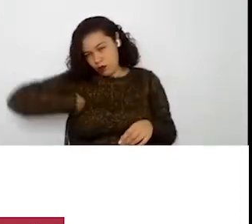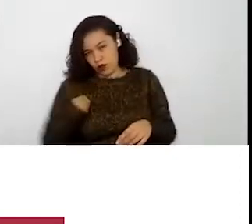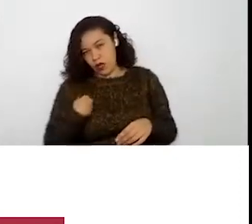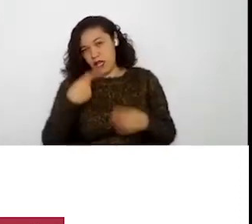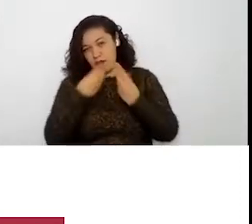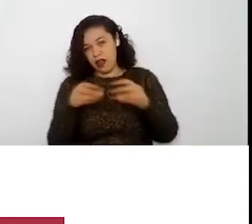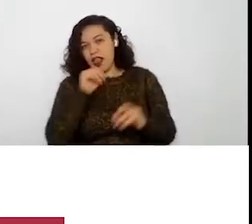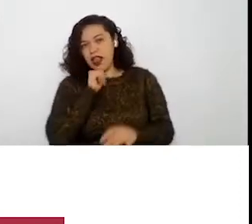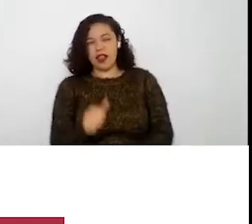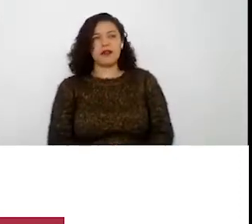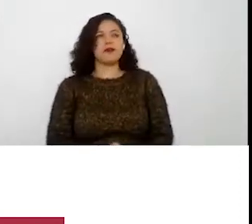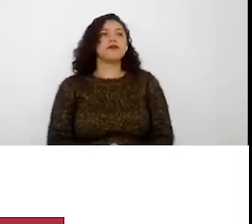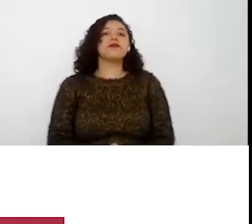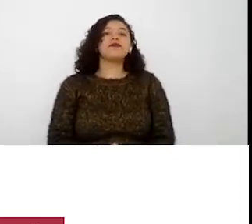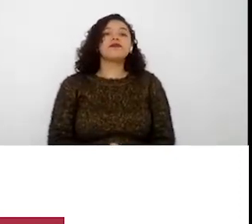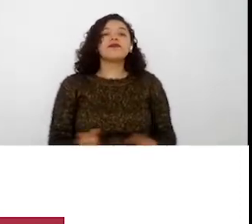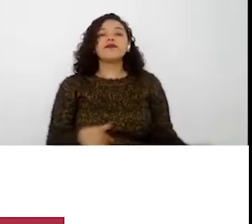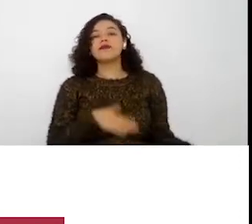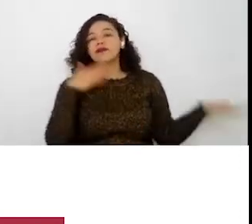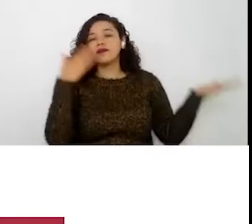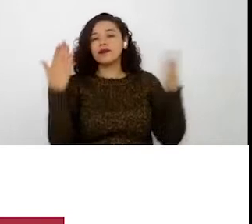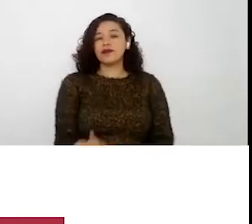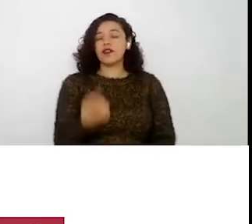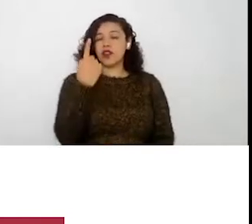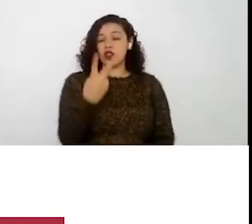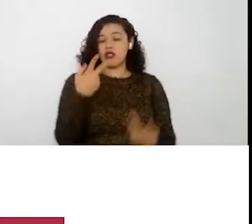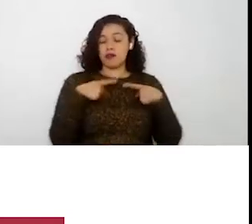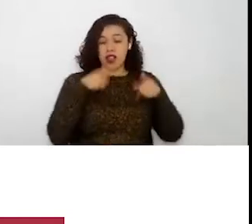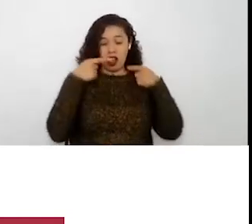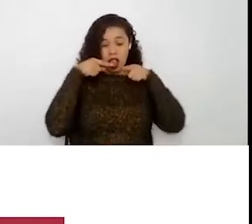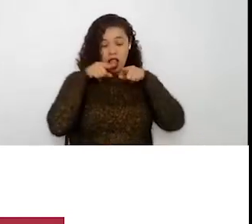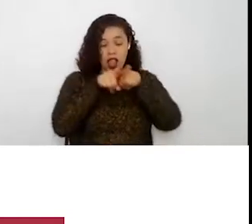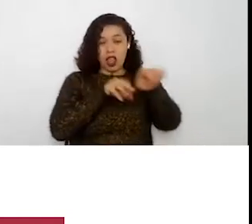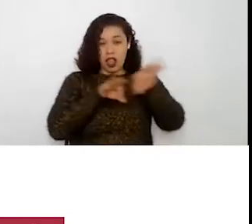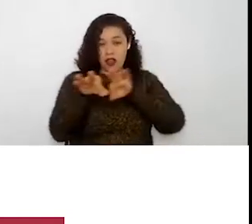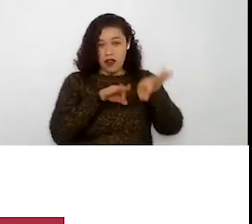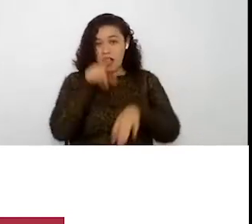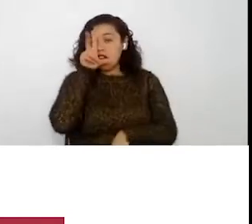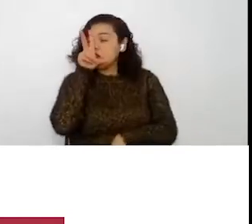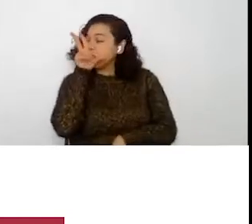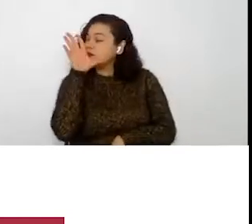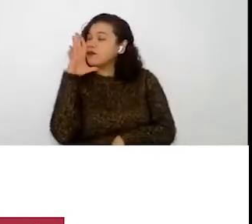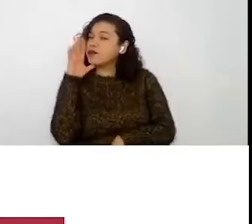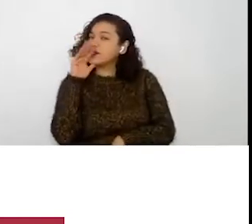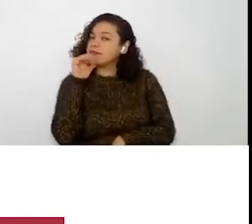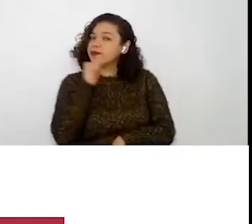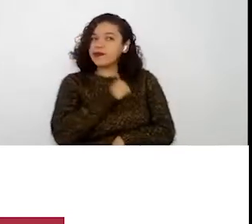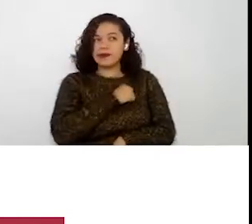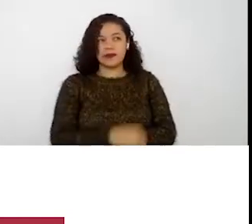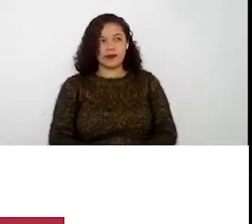perderla la otra es no puede trabajar más de una persona con el mismo usuario simultáneamente normalmente